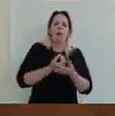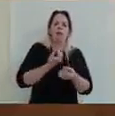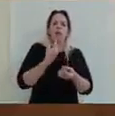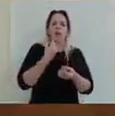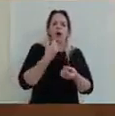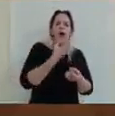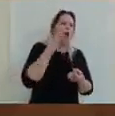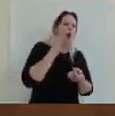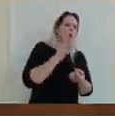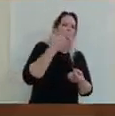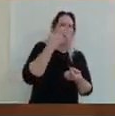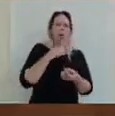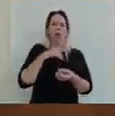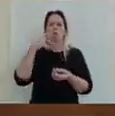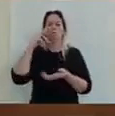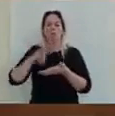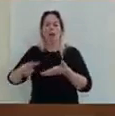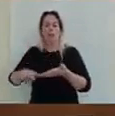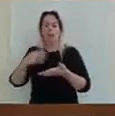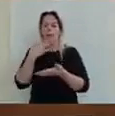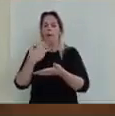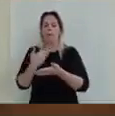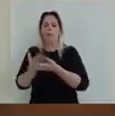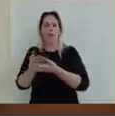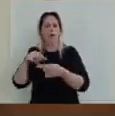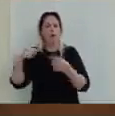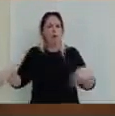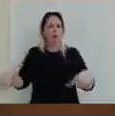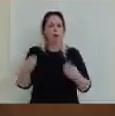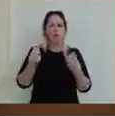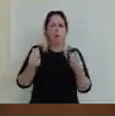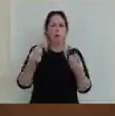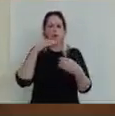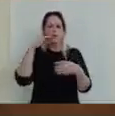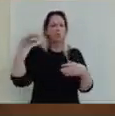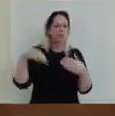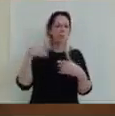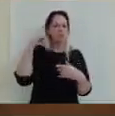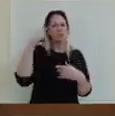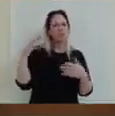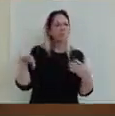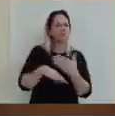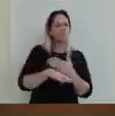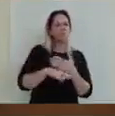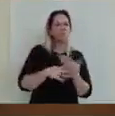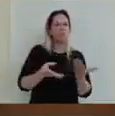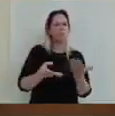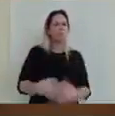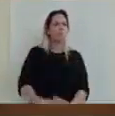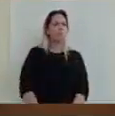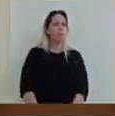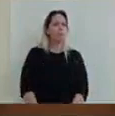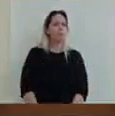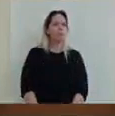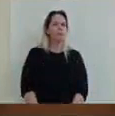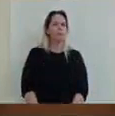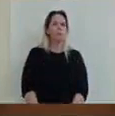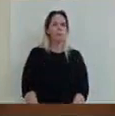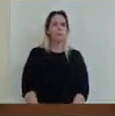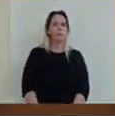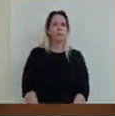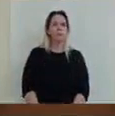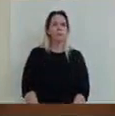tenemos acá, el proyecto solicita otra cuestión, que es el detalle de lo ejecutado. Simplemente para